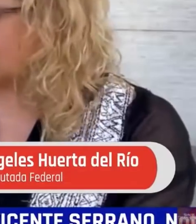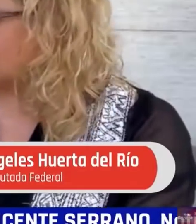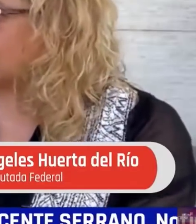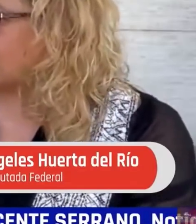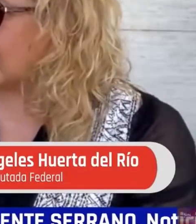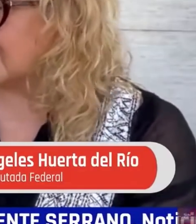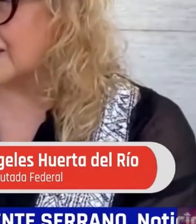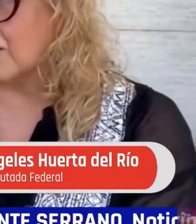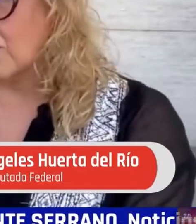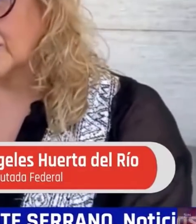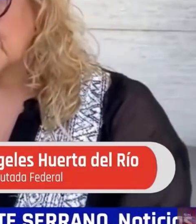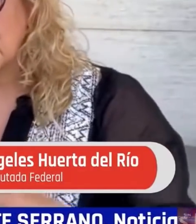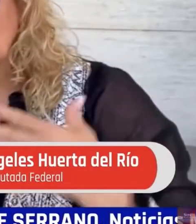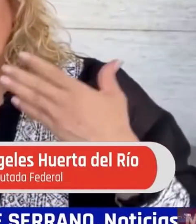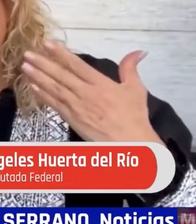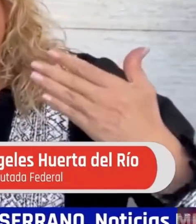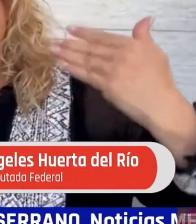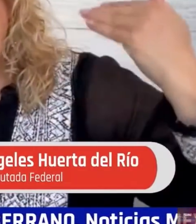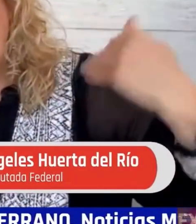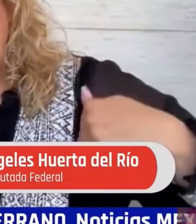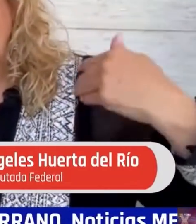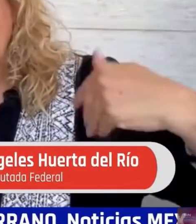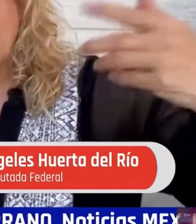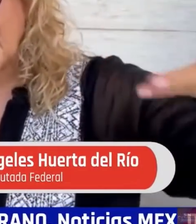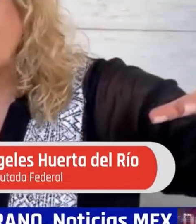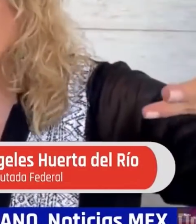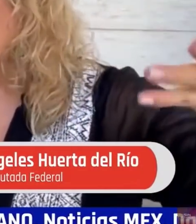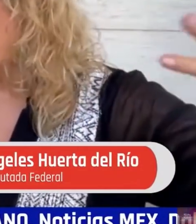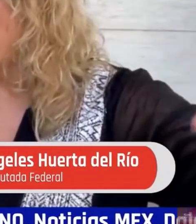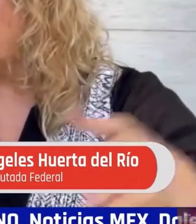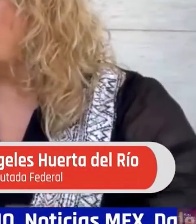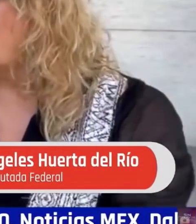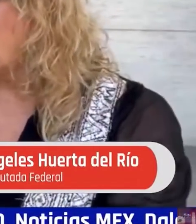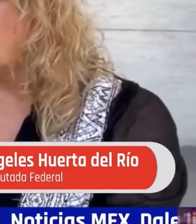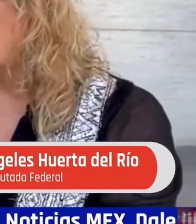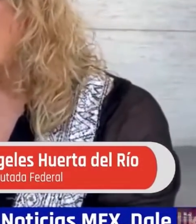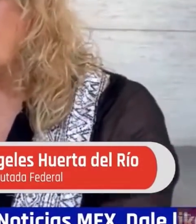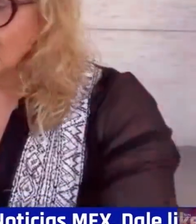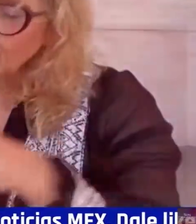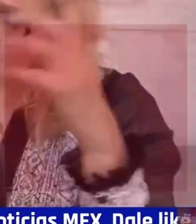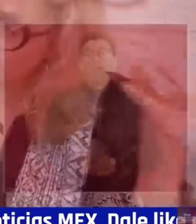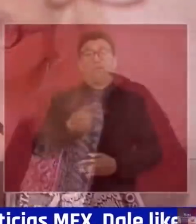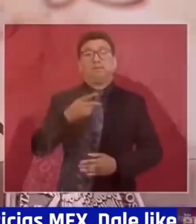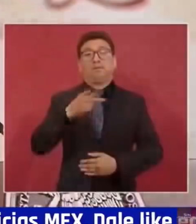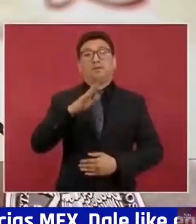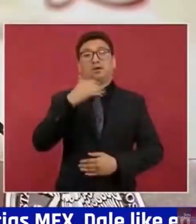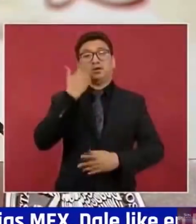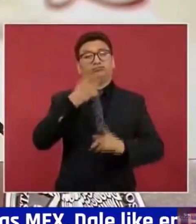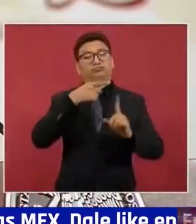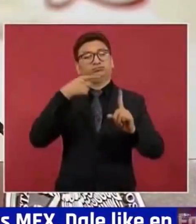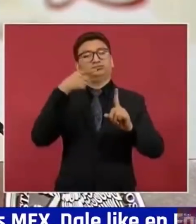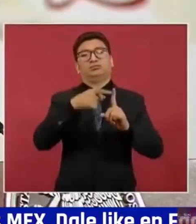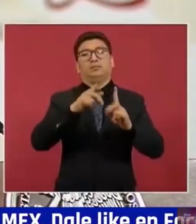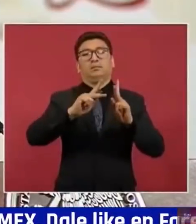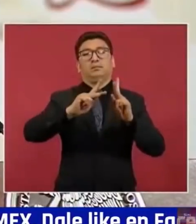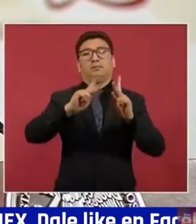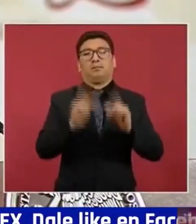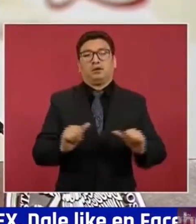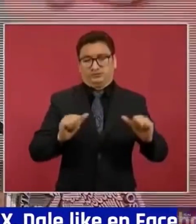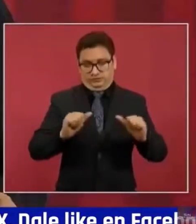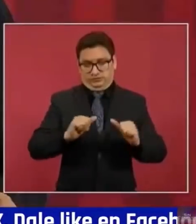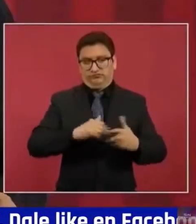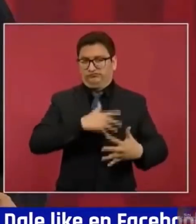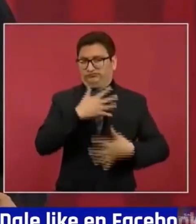encuestas que vi el día de hoy respecto a lo que la gente piensa sobre el presidente, aunque son manipuladas y aunque son de internet y lo que